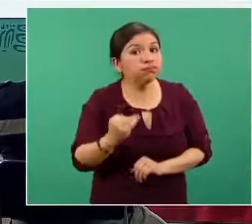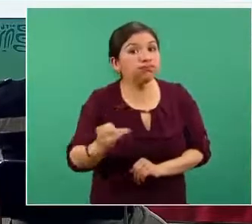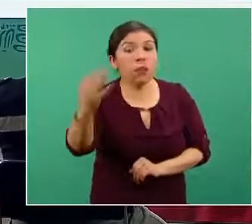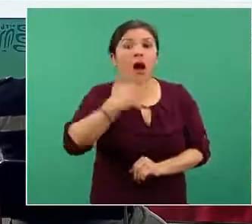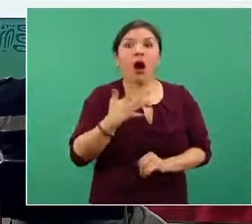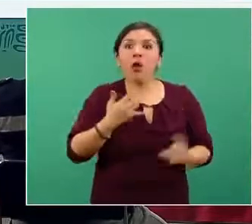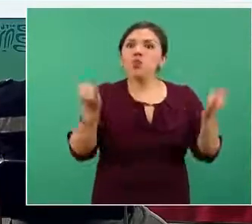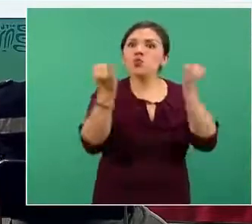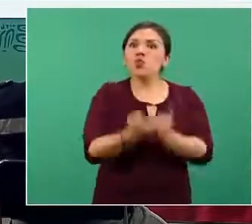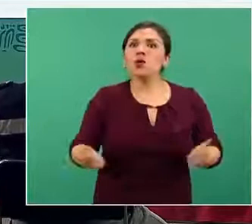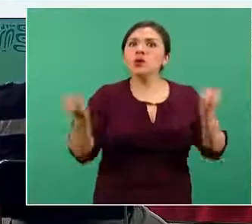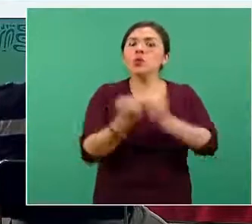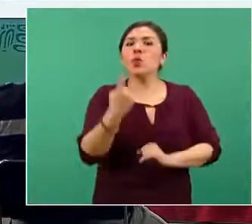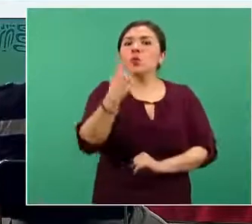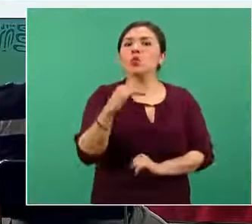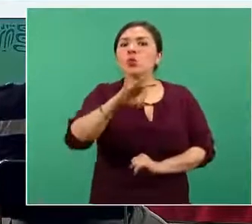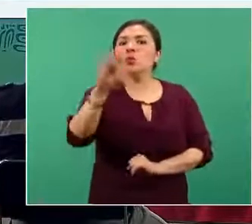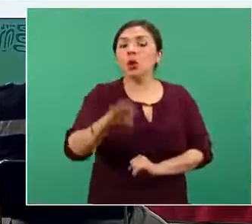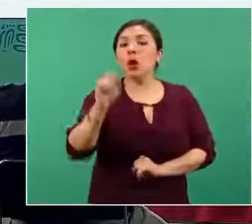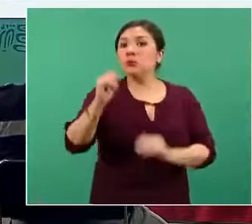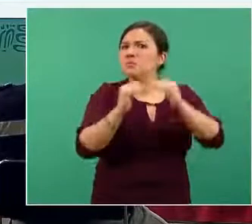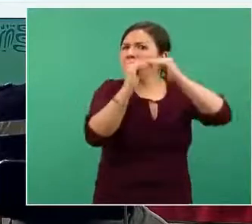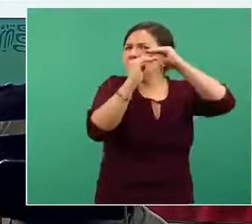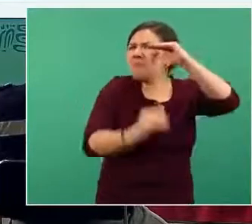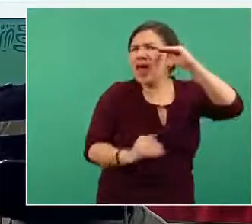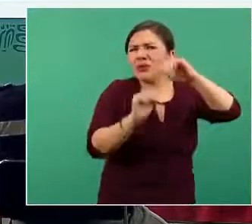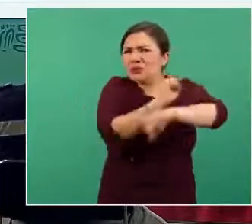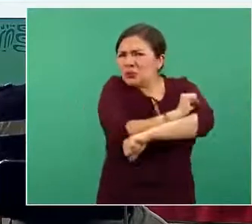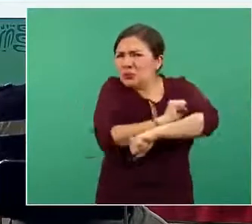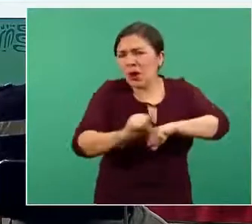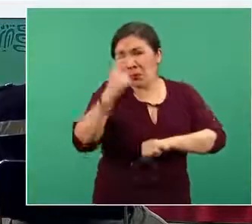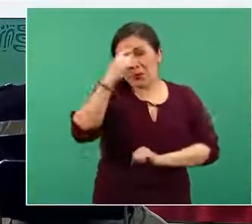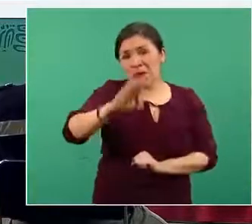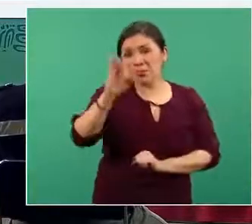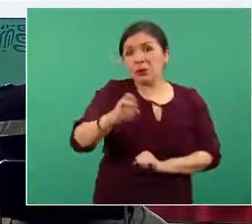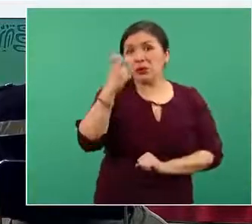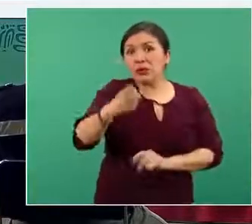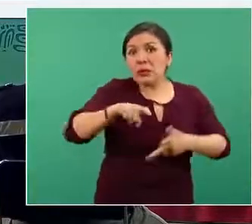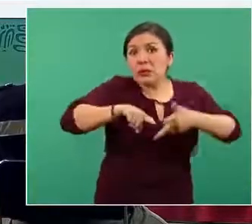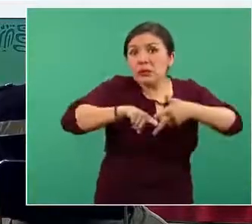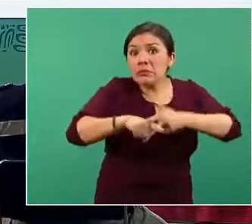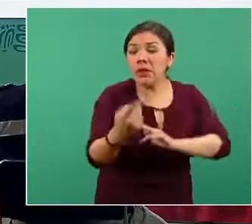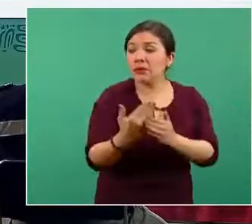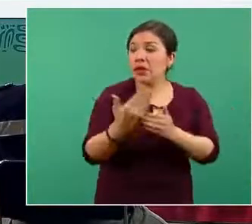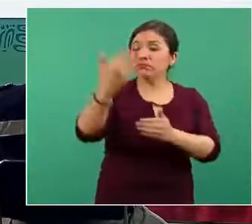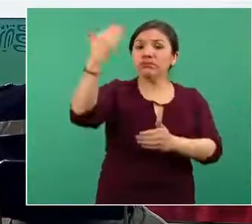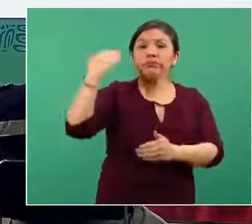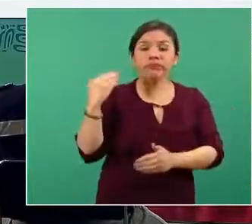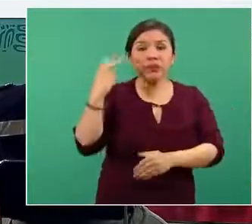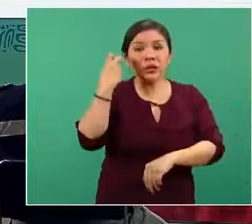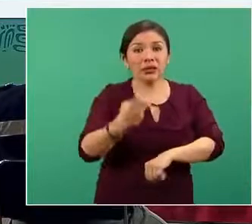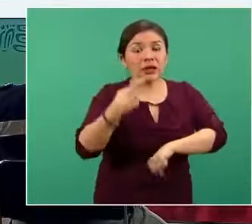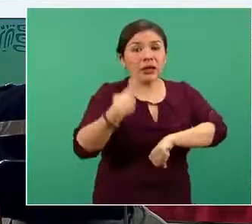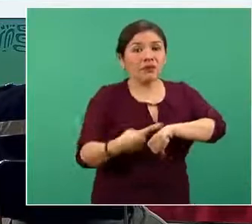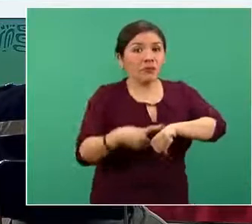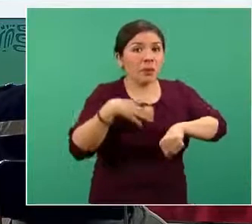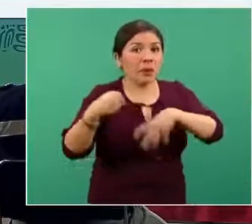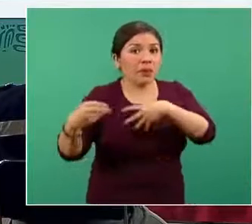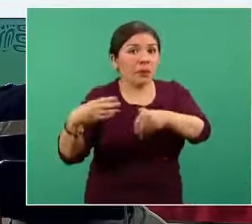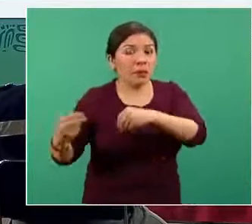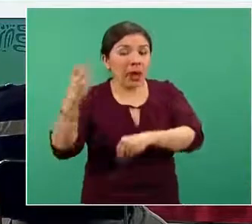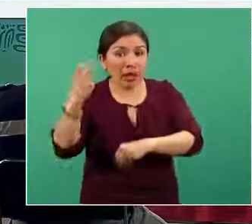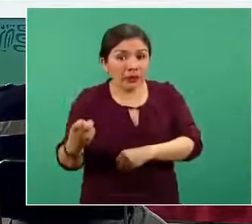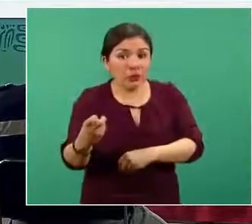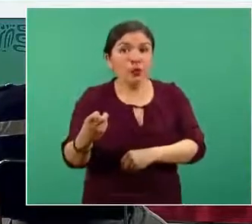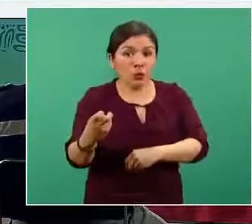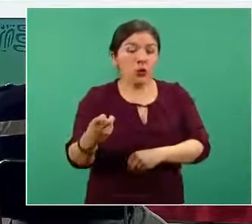mantenido ese 1%, es el menor porcentaje que también vemos desde que prácticamente inició la